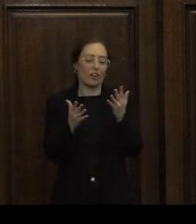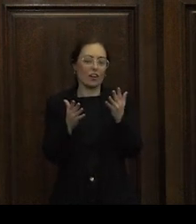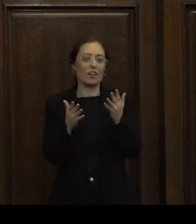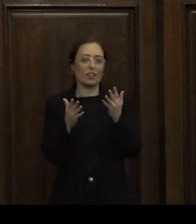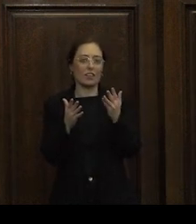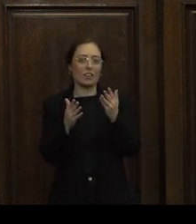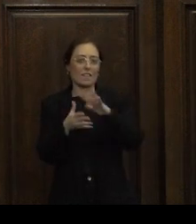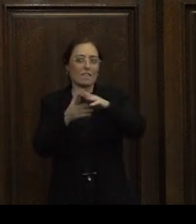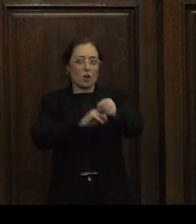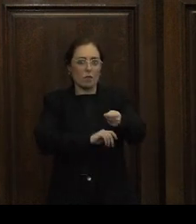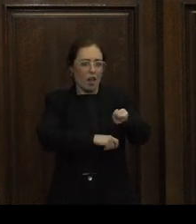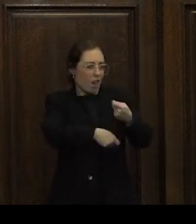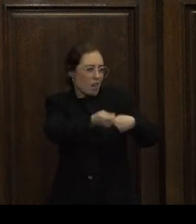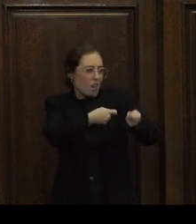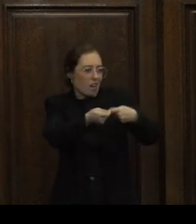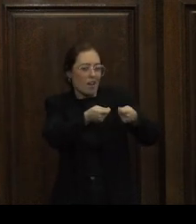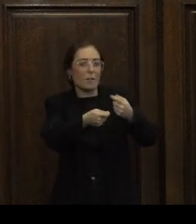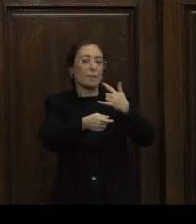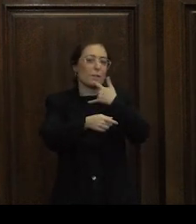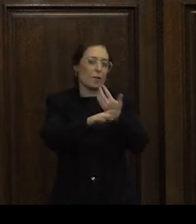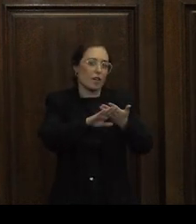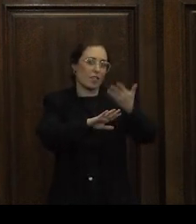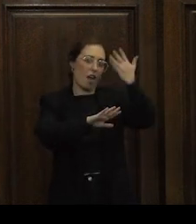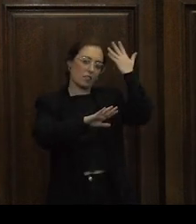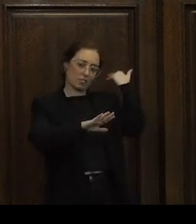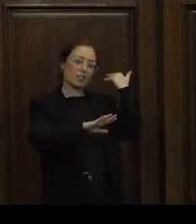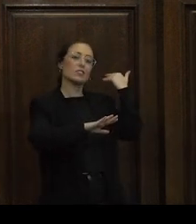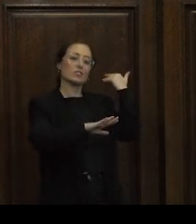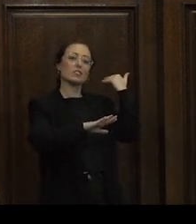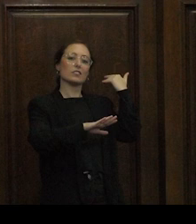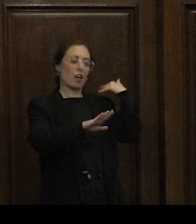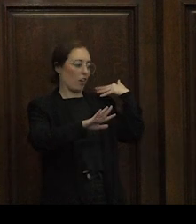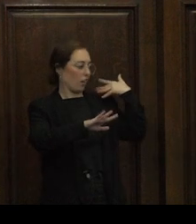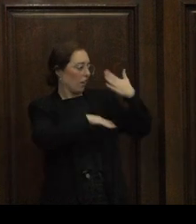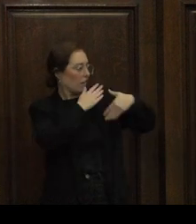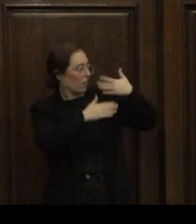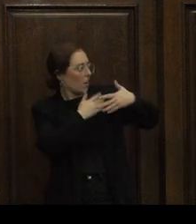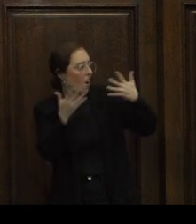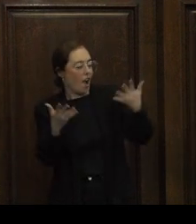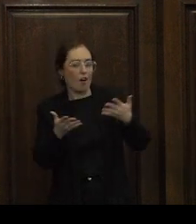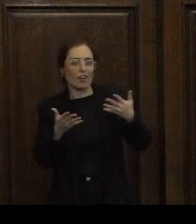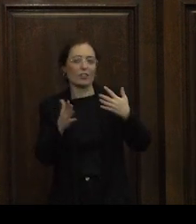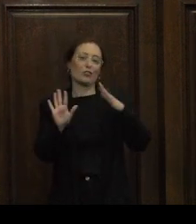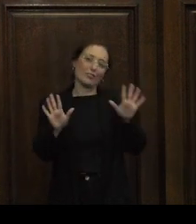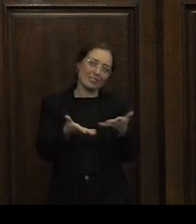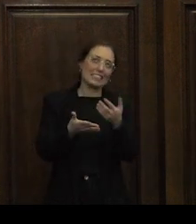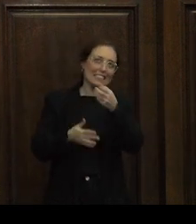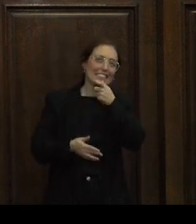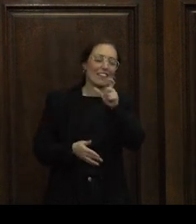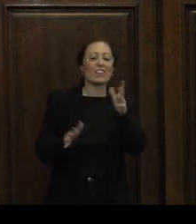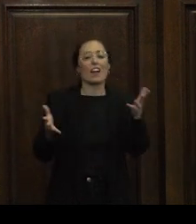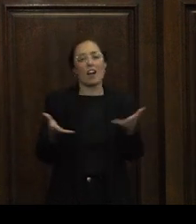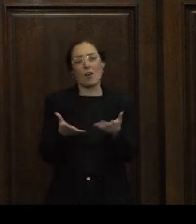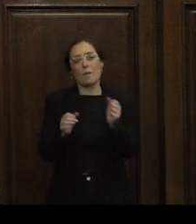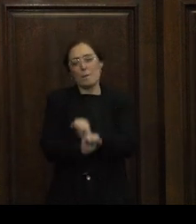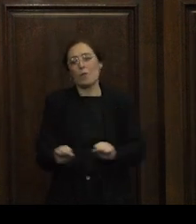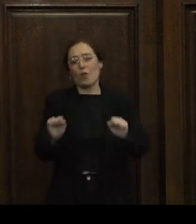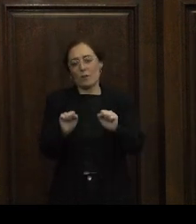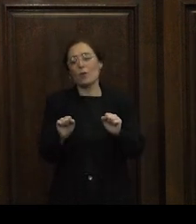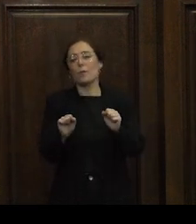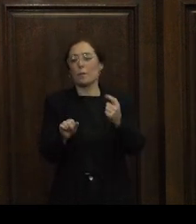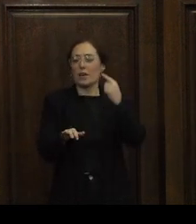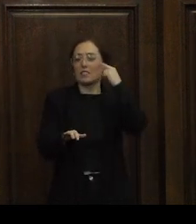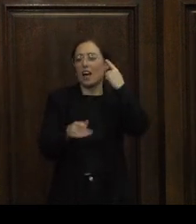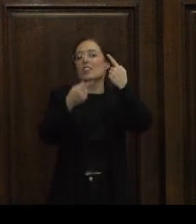en su capitalización, digamos así, de esa esterilidad hacia la hipocresía, eso no significa que no se pueda poner en juego